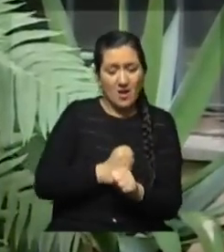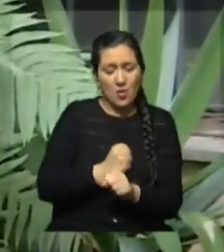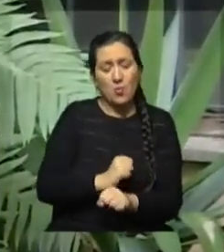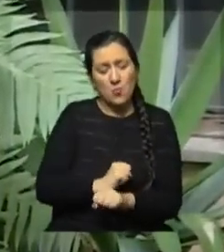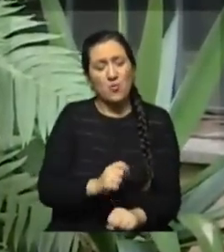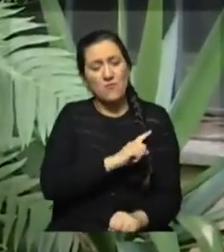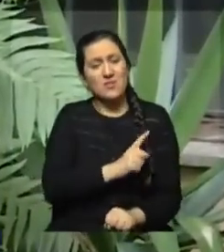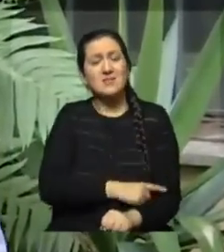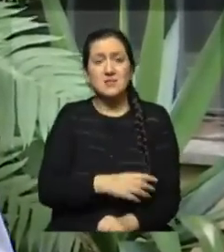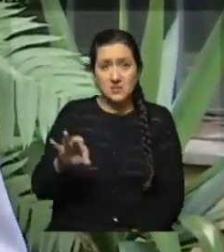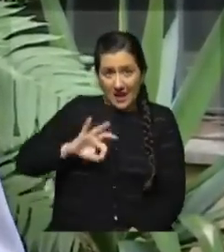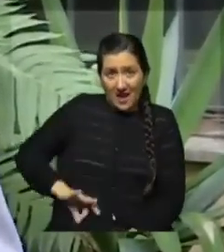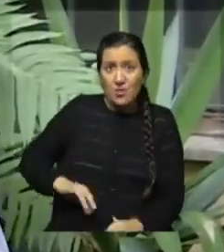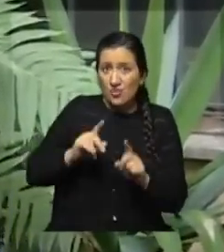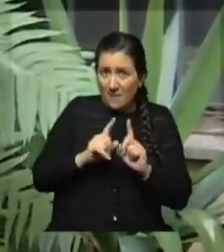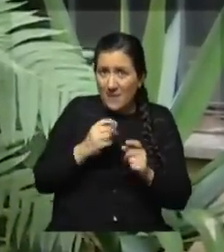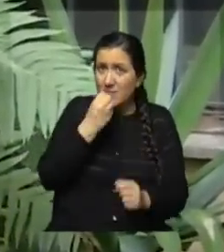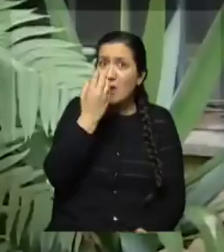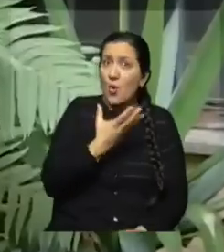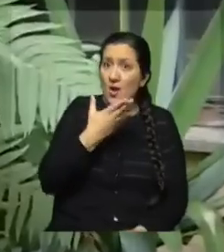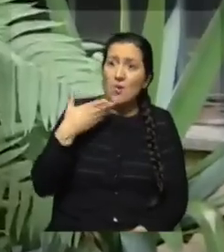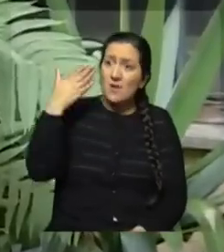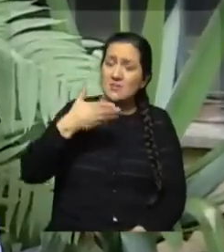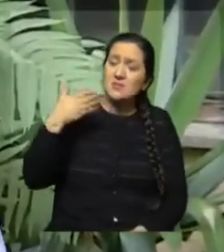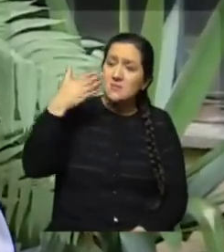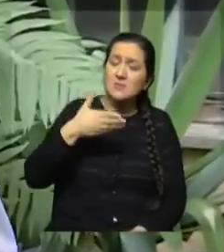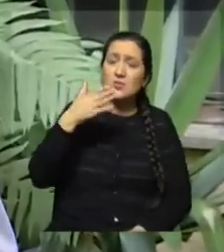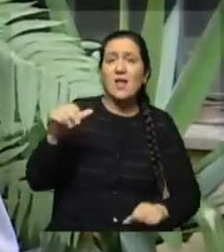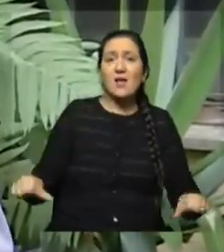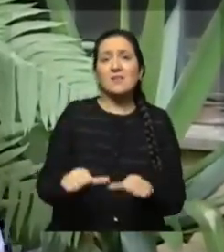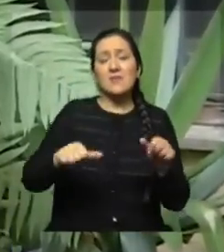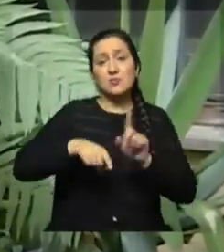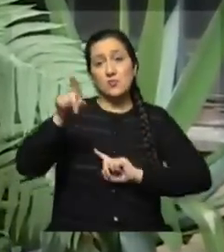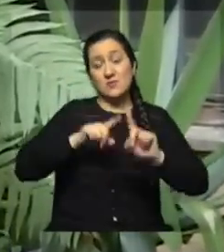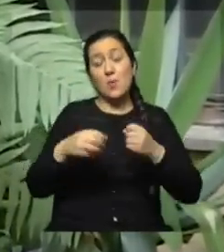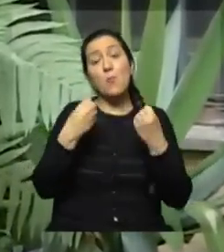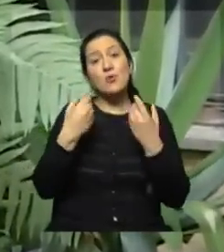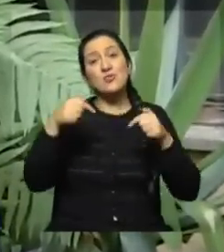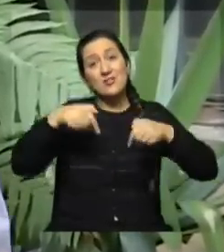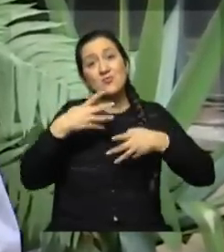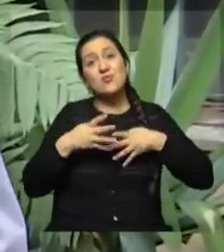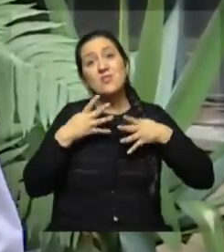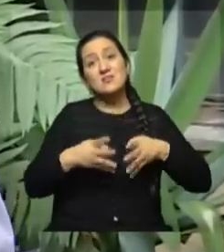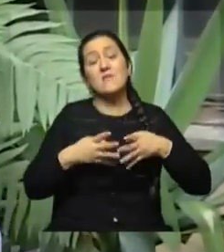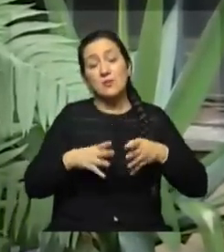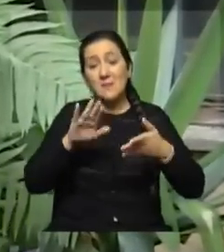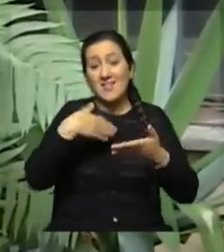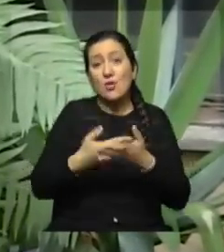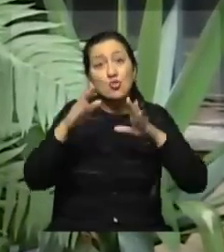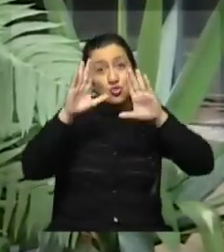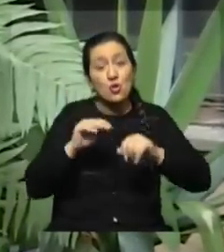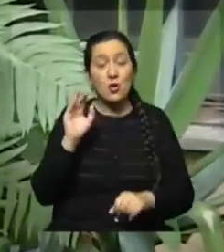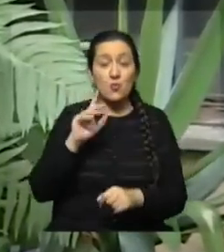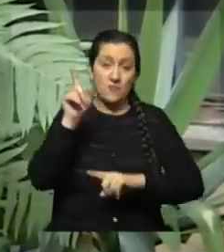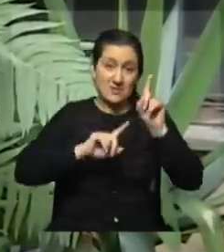fortalecer salarialmente su participación en las actividades universitarias por eso Este es un desafío que está planteado en toda la universidad de la